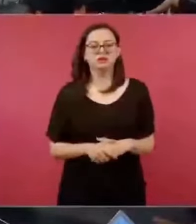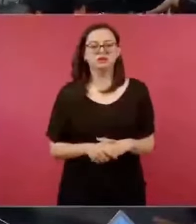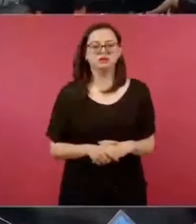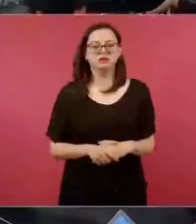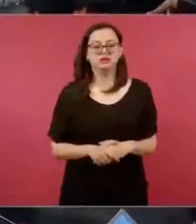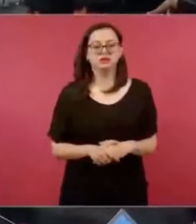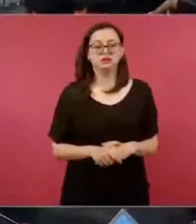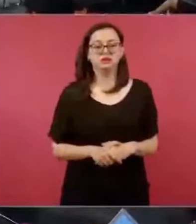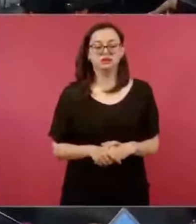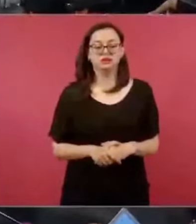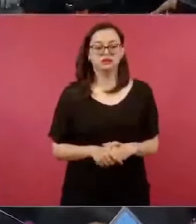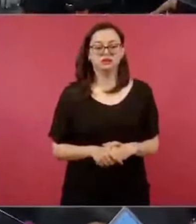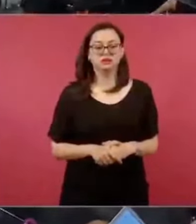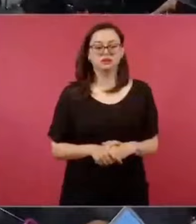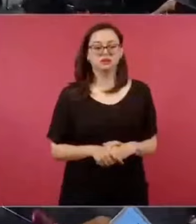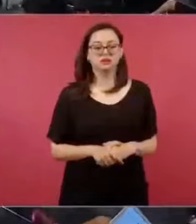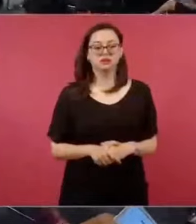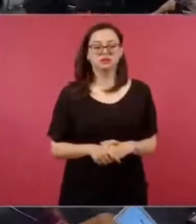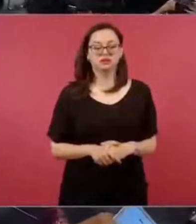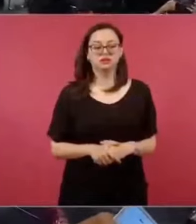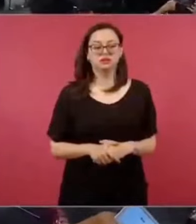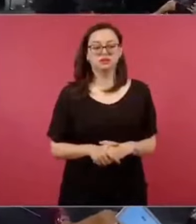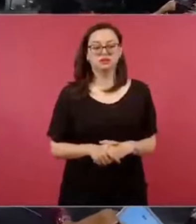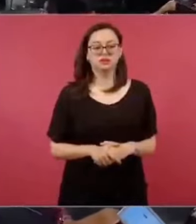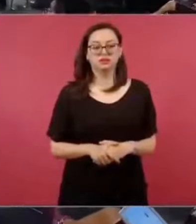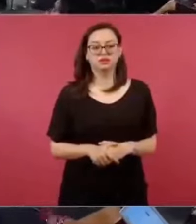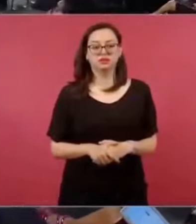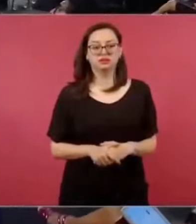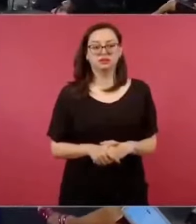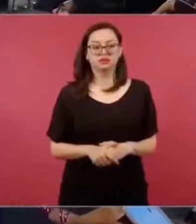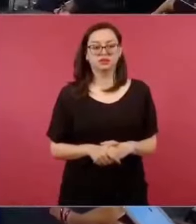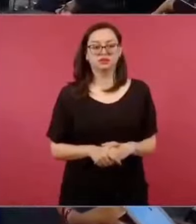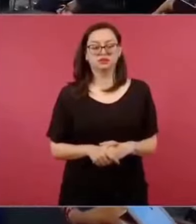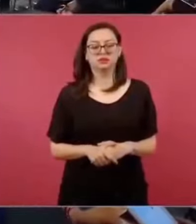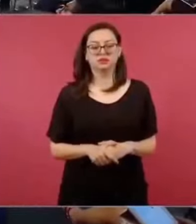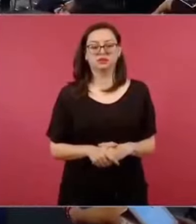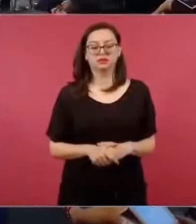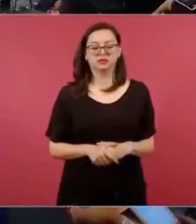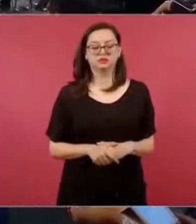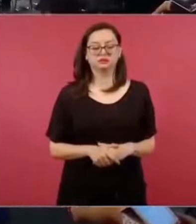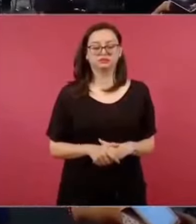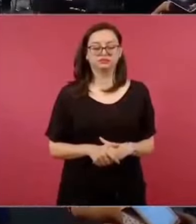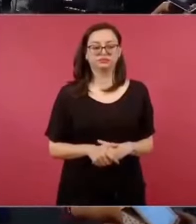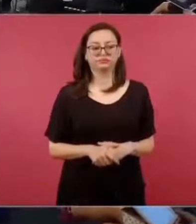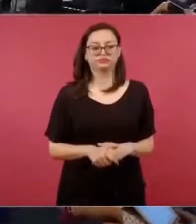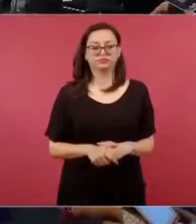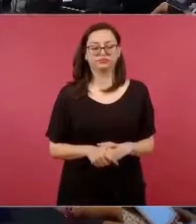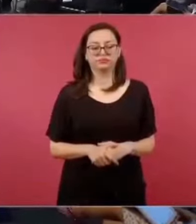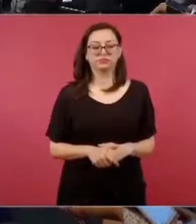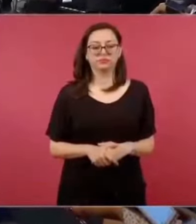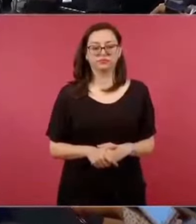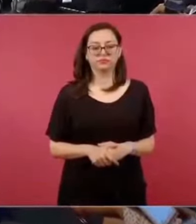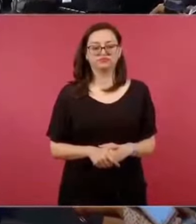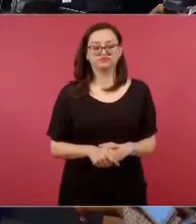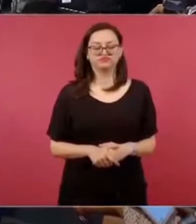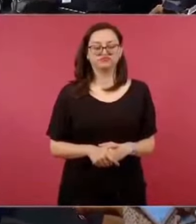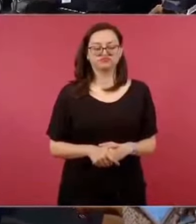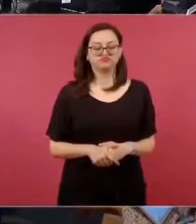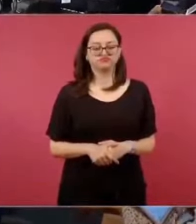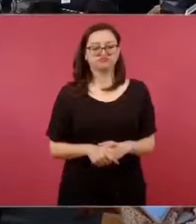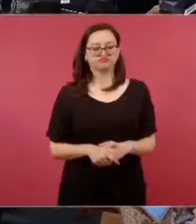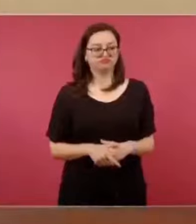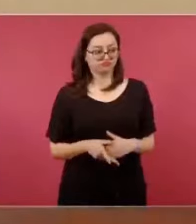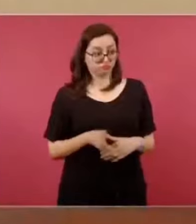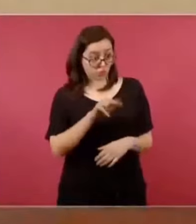Lo estoy buscando. Hay una lista de colaboradores que están como 50 del Universal, que firmaron el 1 de marzo. No, pero